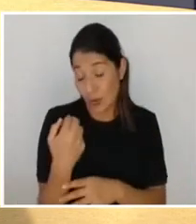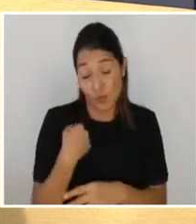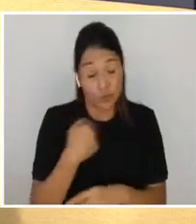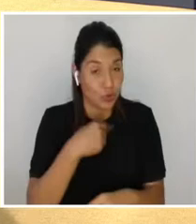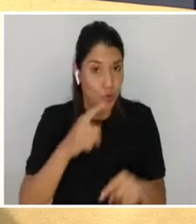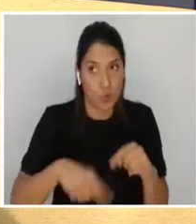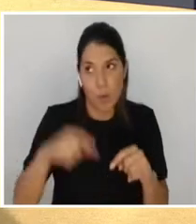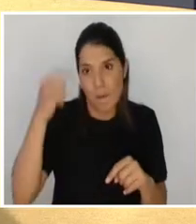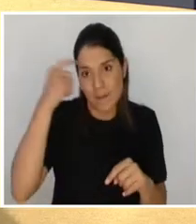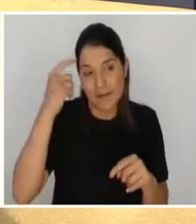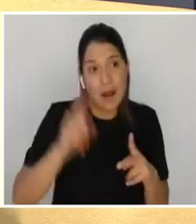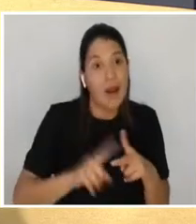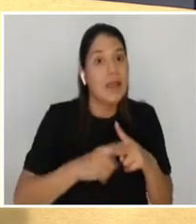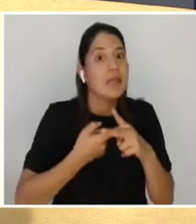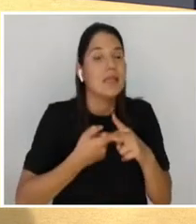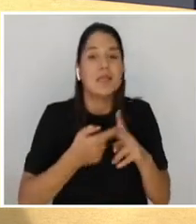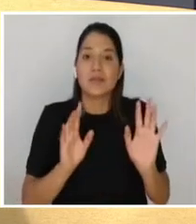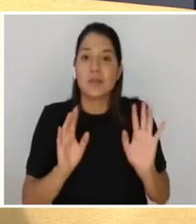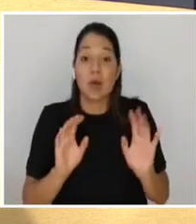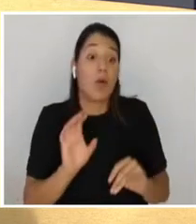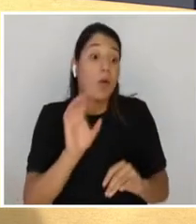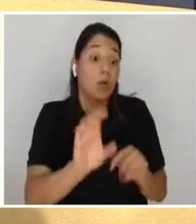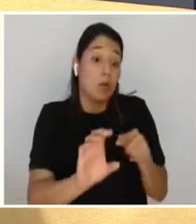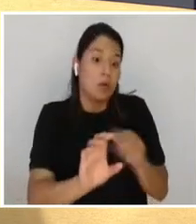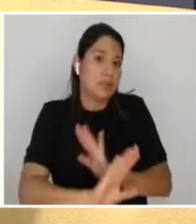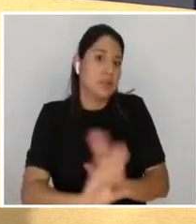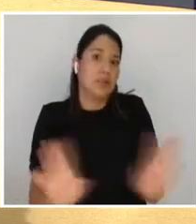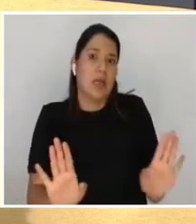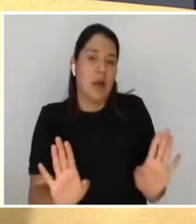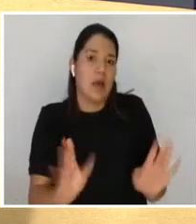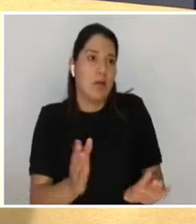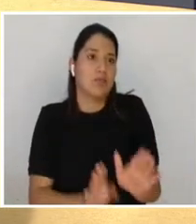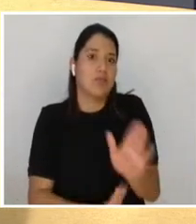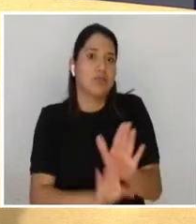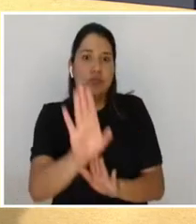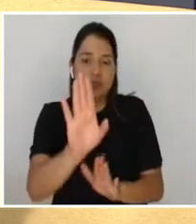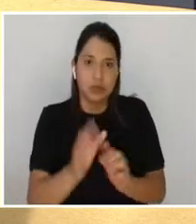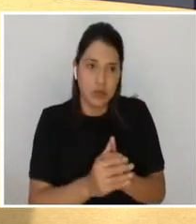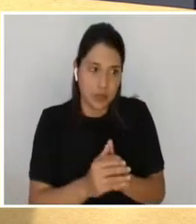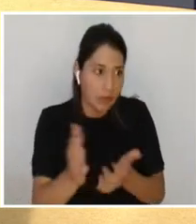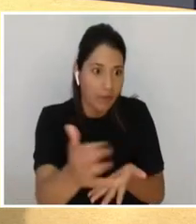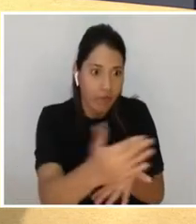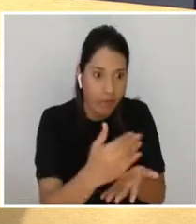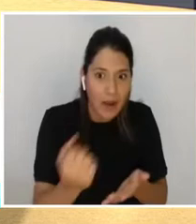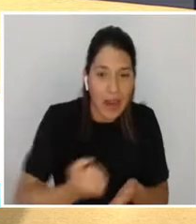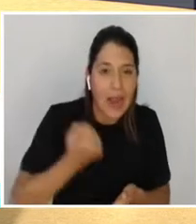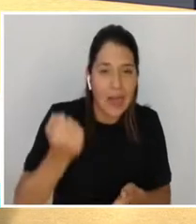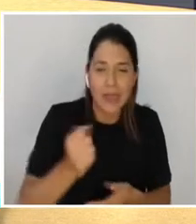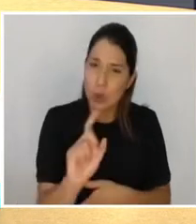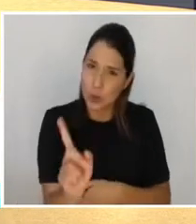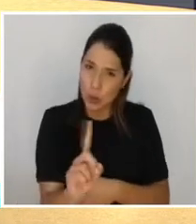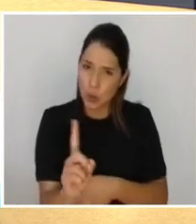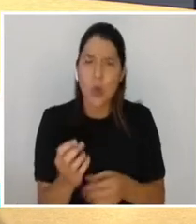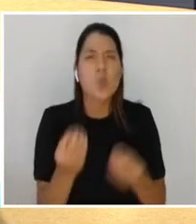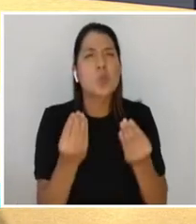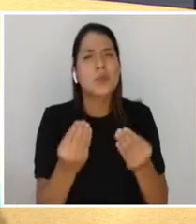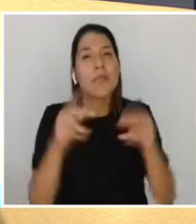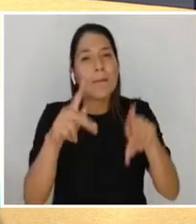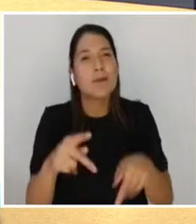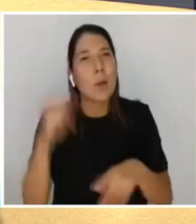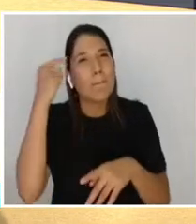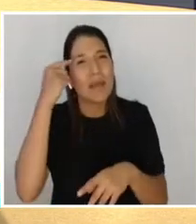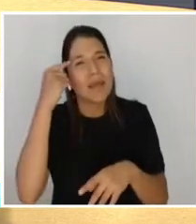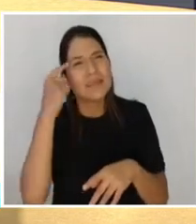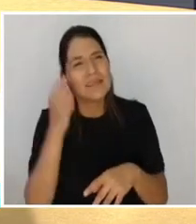principio ya esté uno, ¿verdad?, recogiendo platica. Mucha gente tiene el concepto de que, ay, es